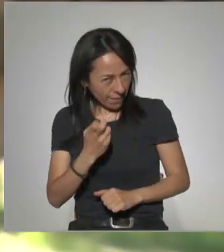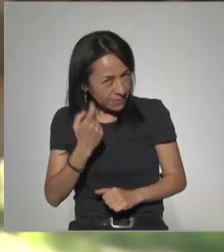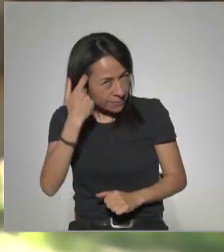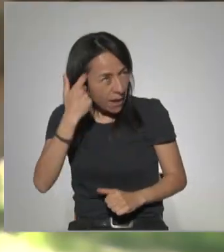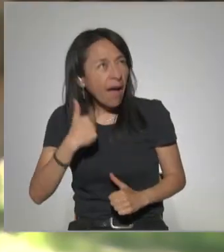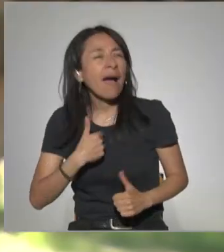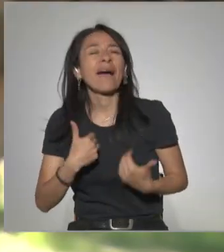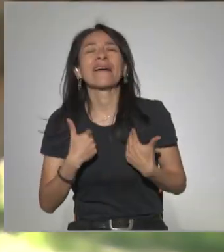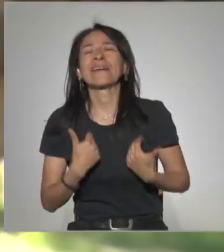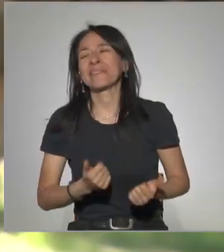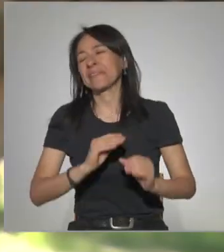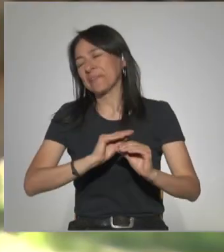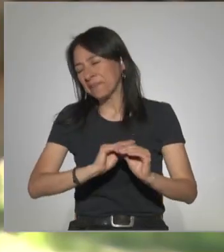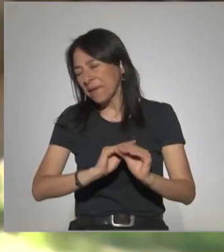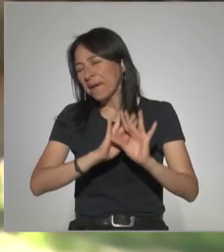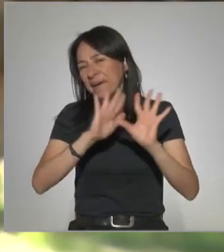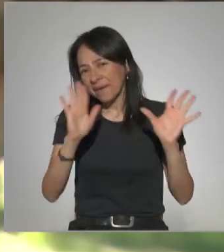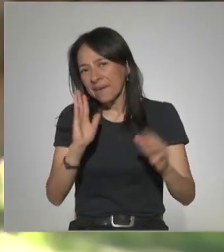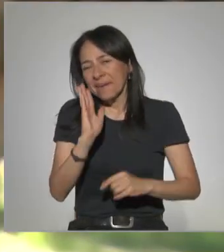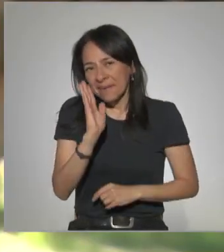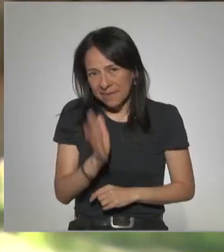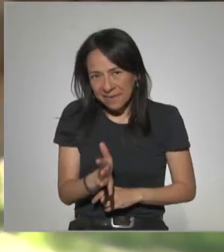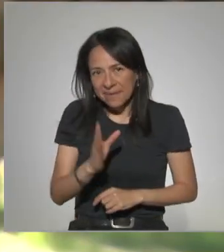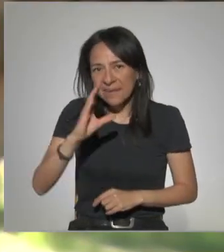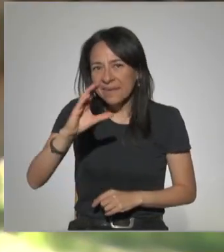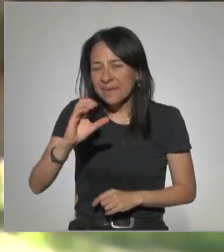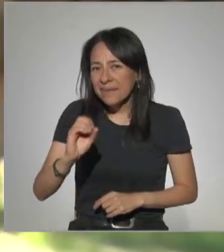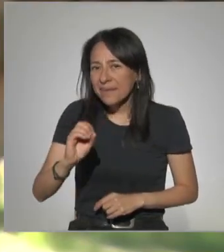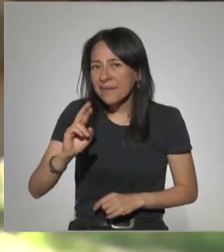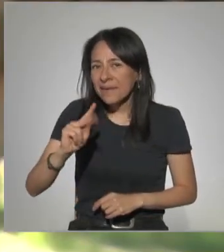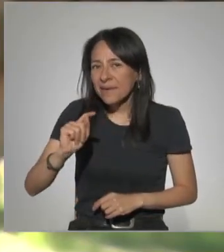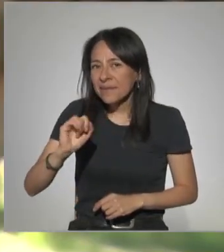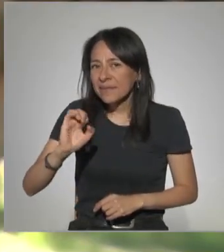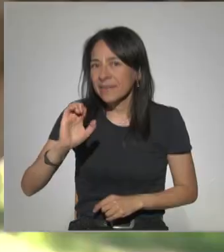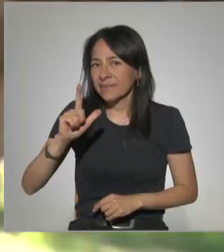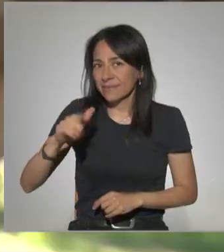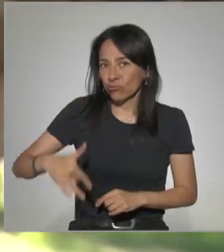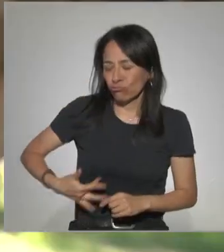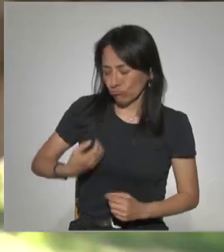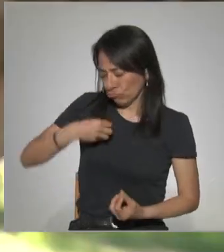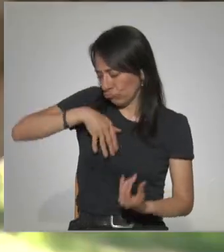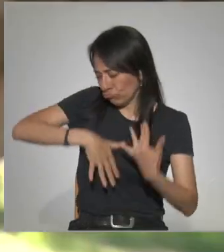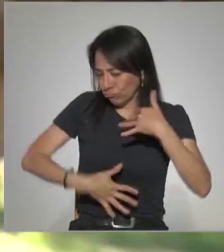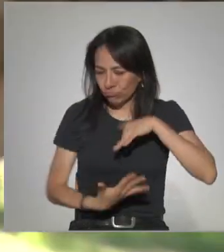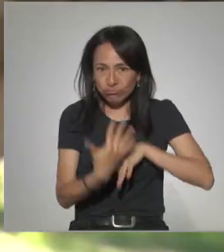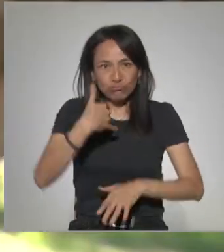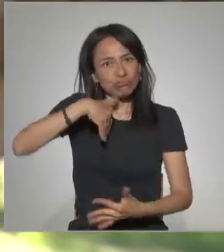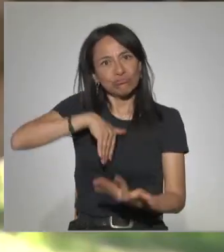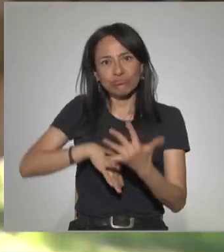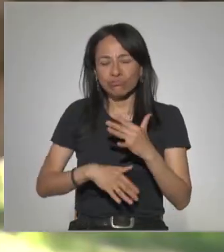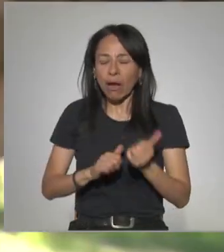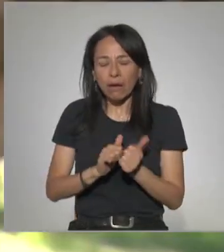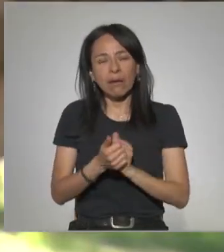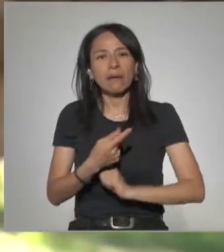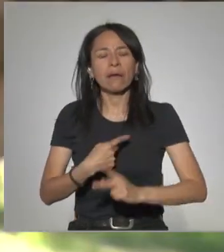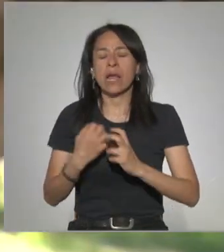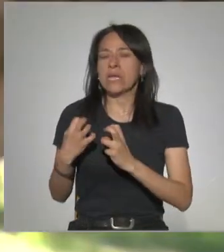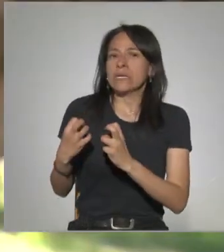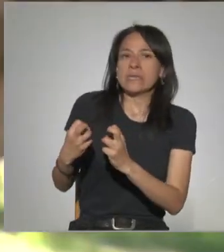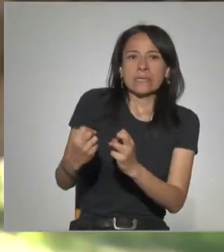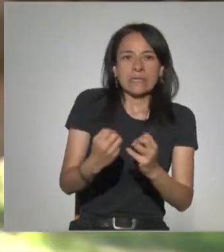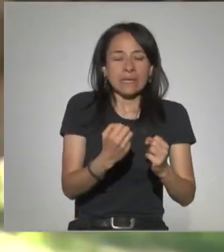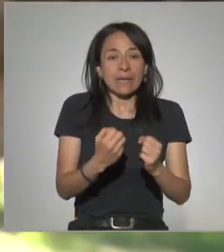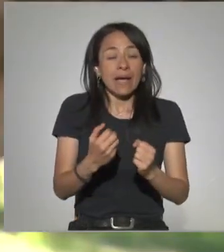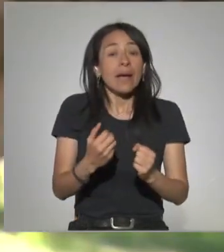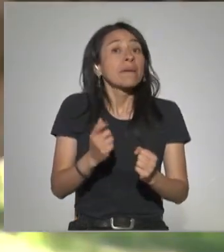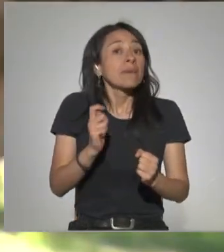retomando el hecho de que el cortisol nos ayuda a que se desencadene la respuesta al estrés, pues prepara al cuerpo de